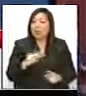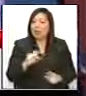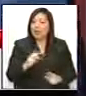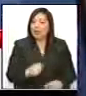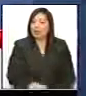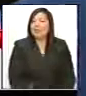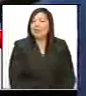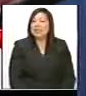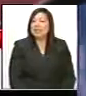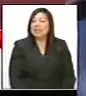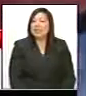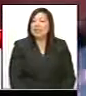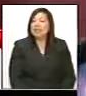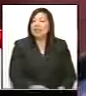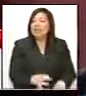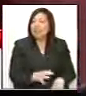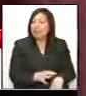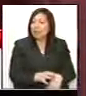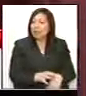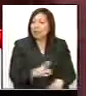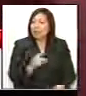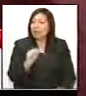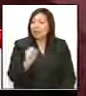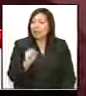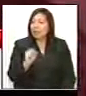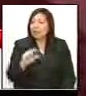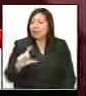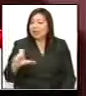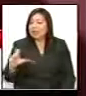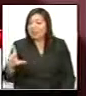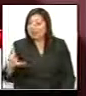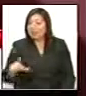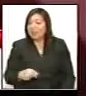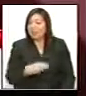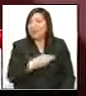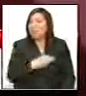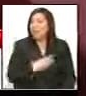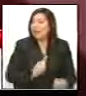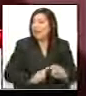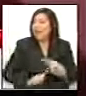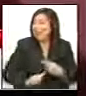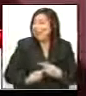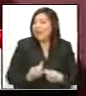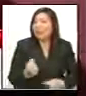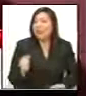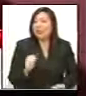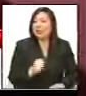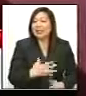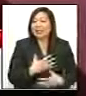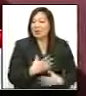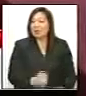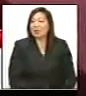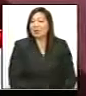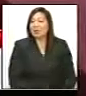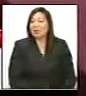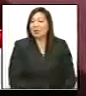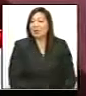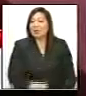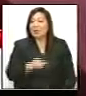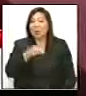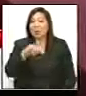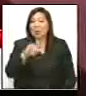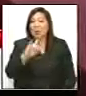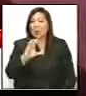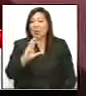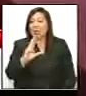estudio, al doctor Gustavo Rosell, que ha venido representando a la ministra de Salud, a Julia Ríos,